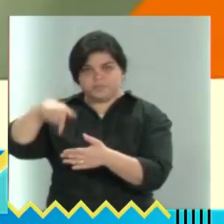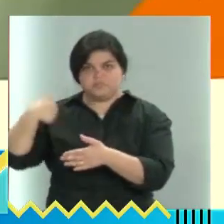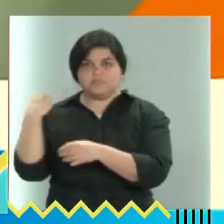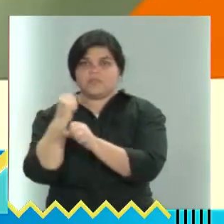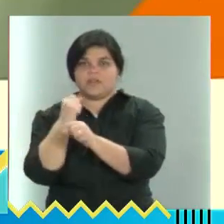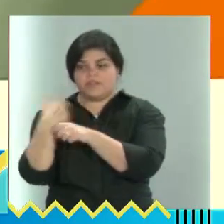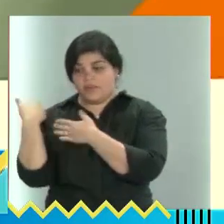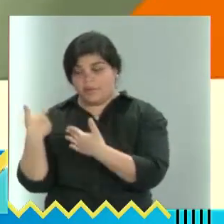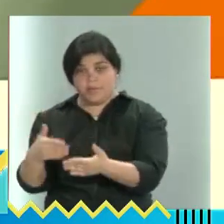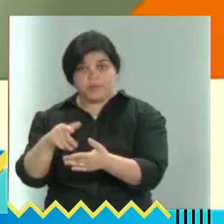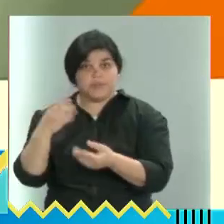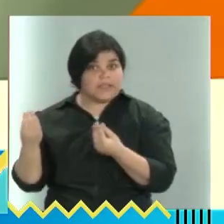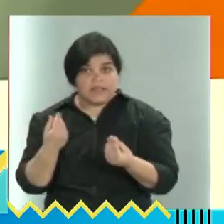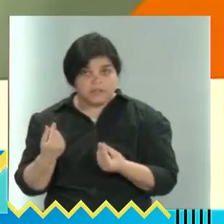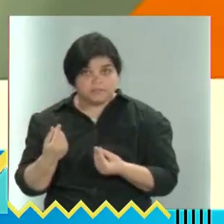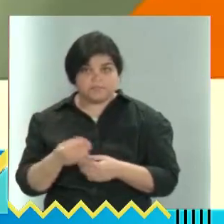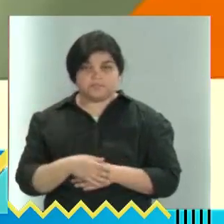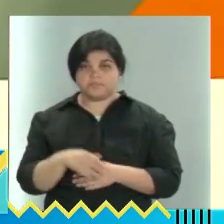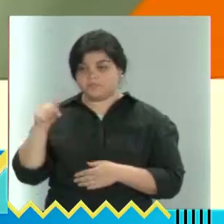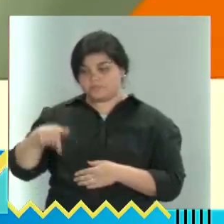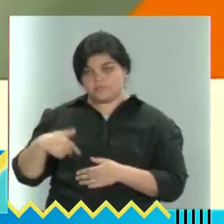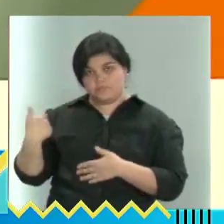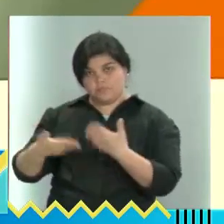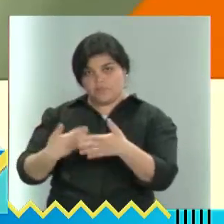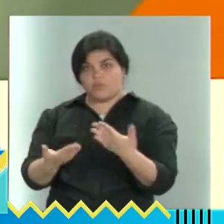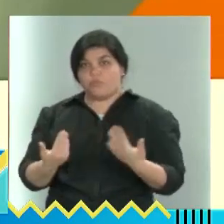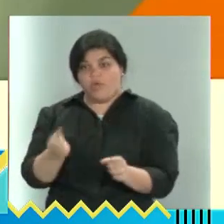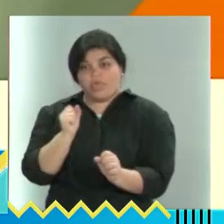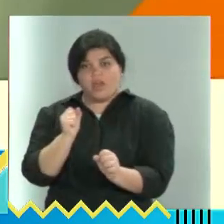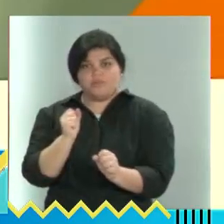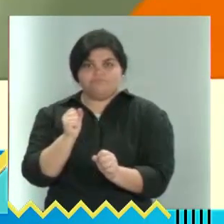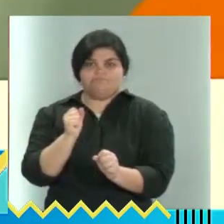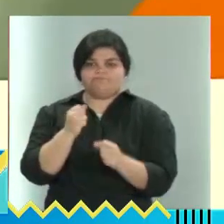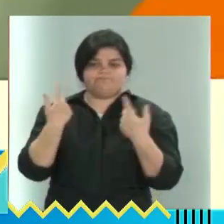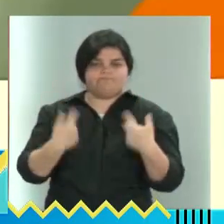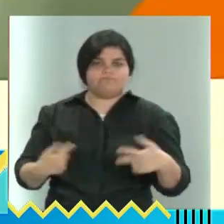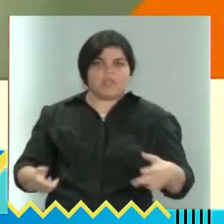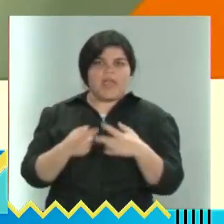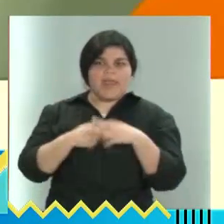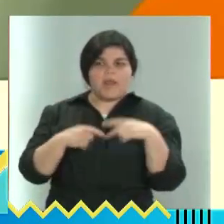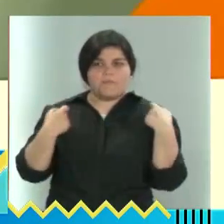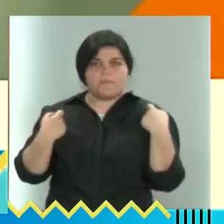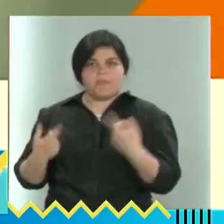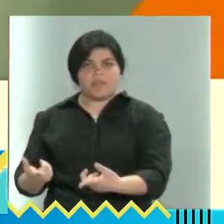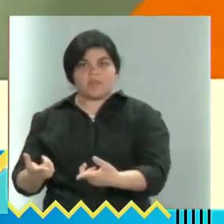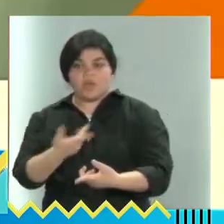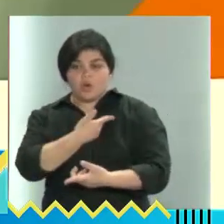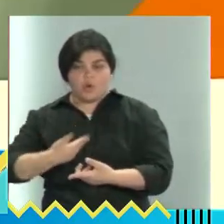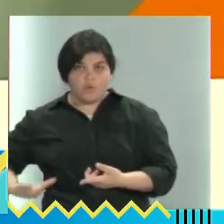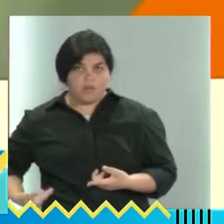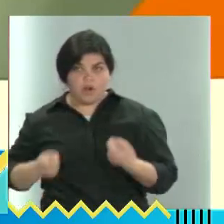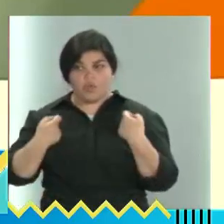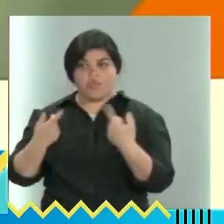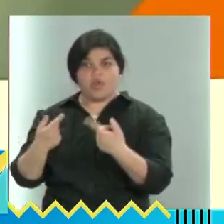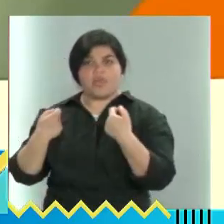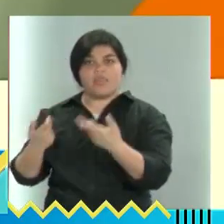es tratar de aportar herramientas a las instituciones gubernamentales para